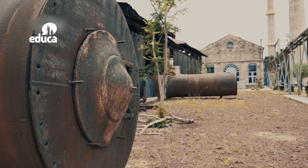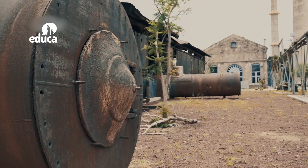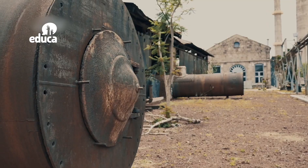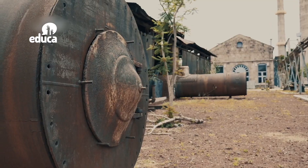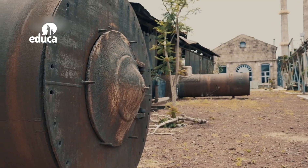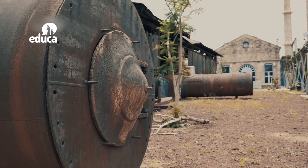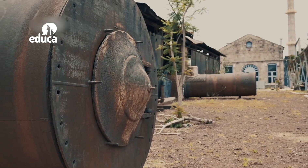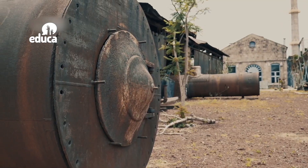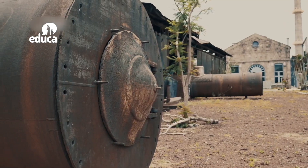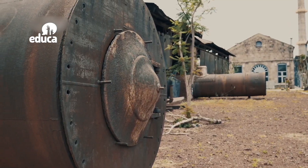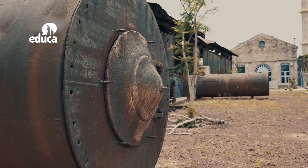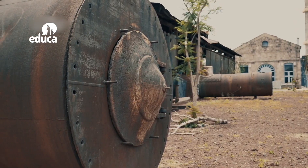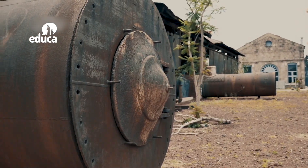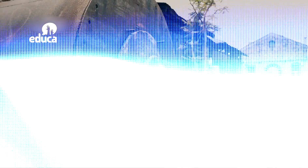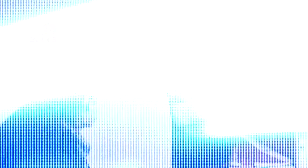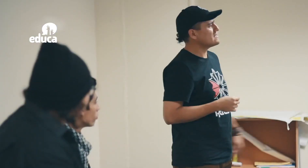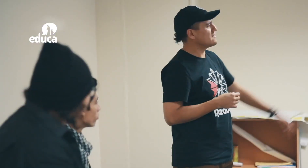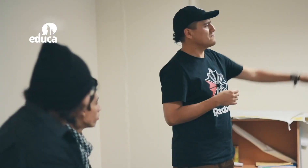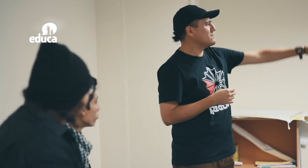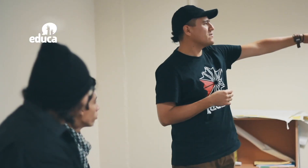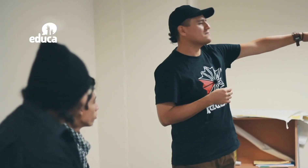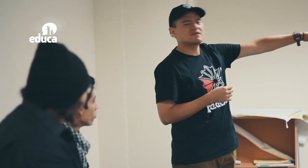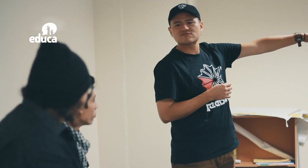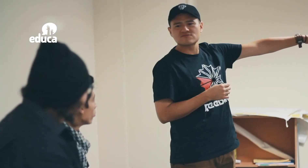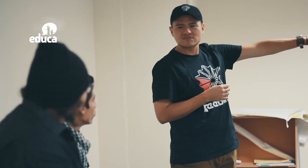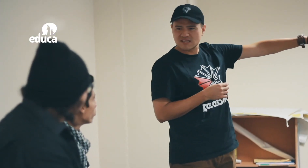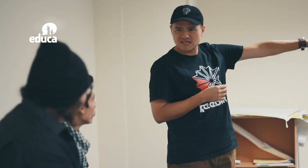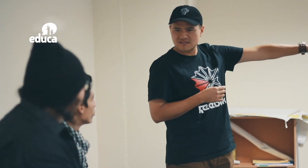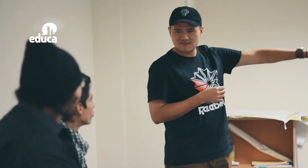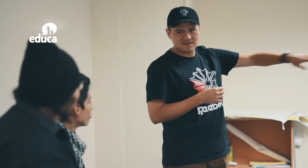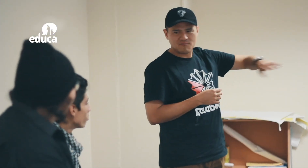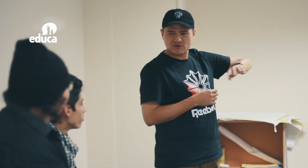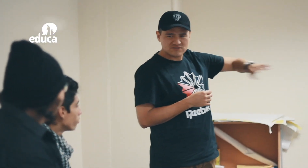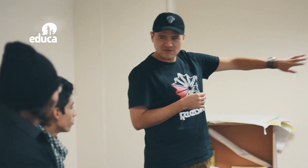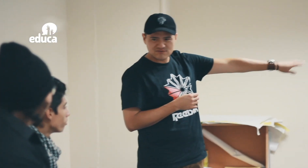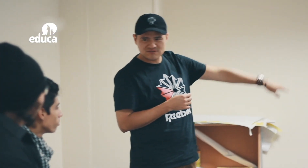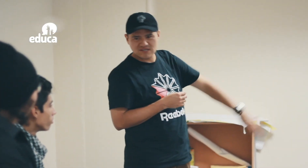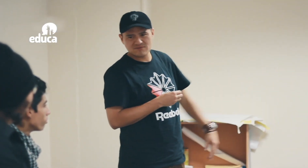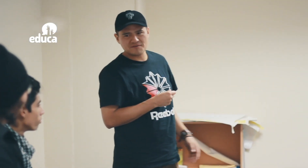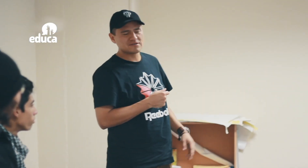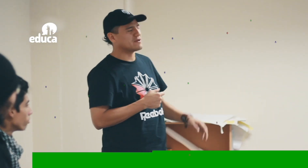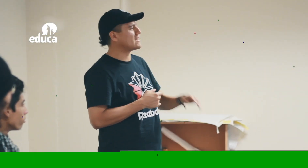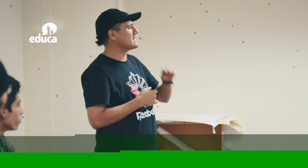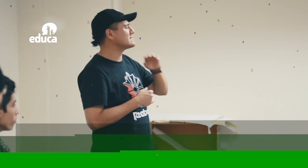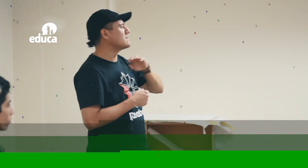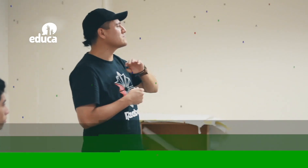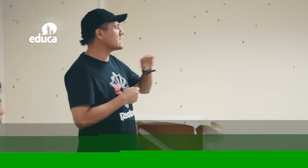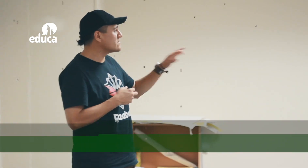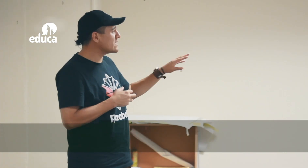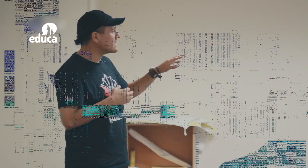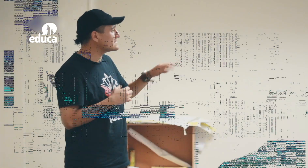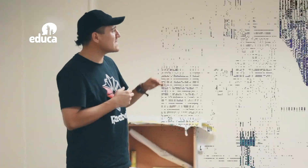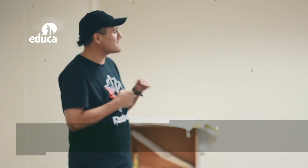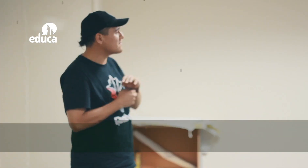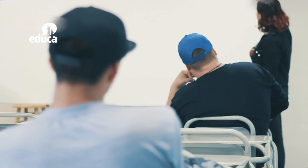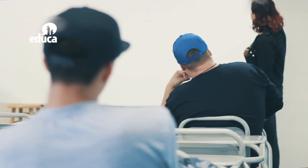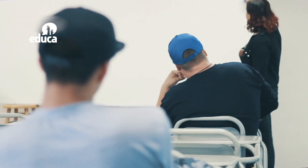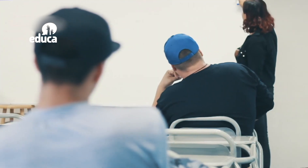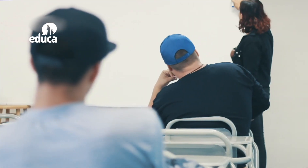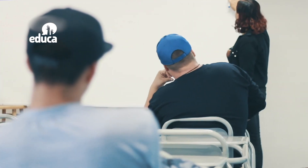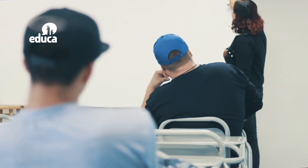por la noche de un pequeño hacia el dormir. No sabían qué hacer para los jóvenes, ya tenía yo experiencia con el rap y dije, vamos a hacerlo en versión